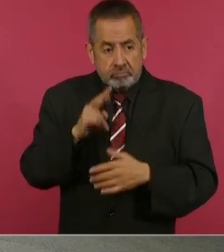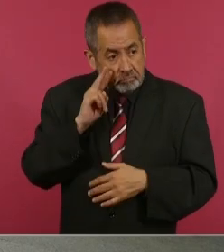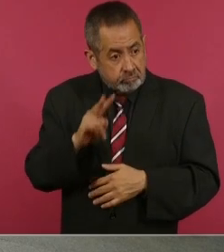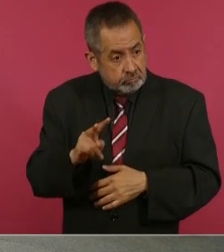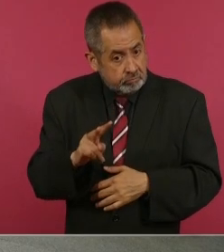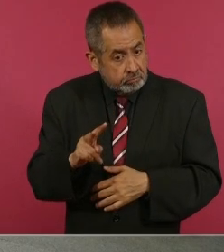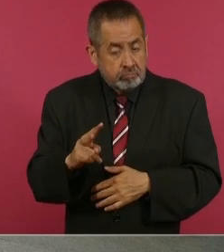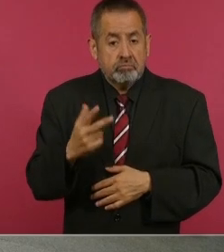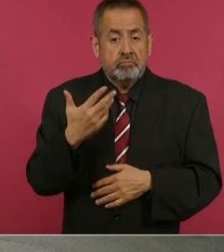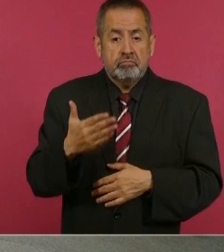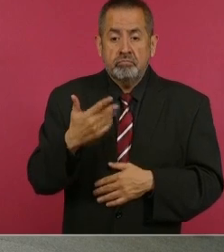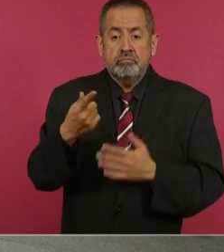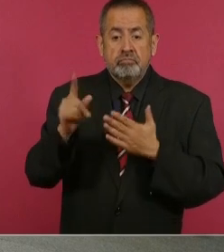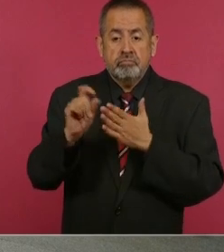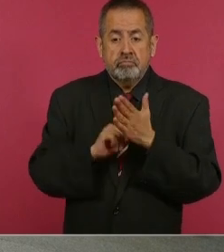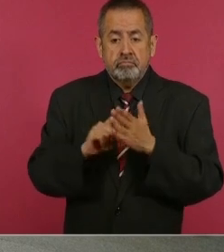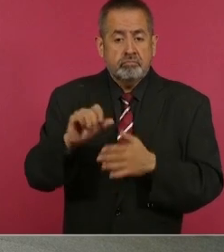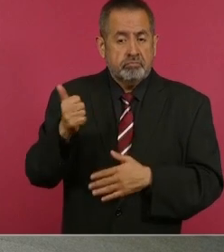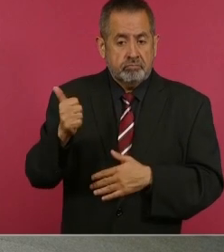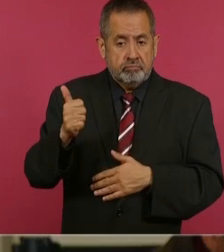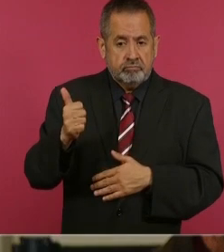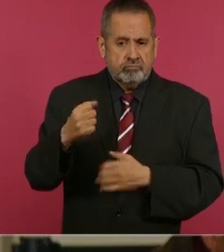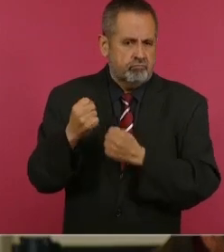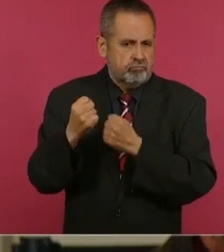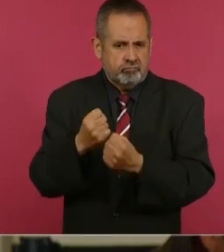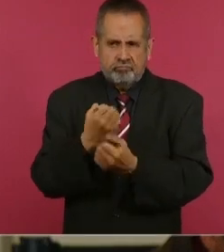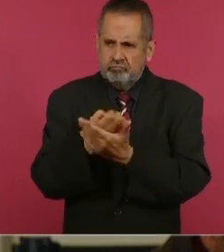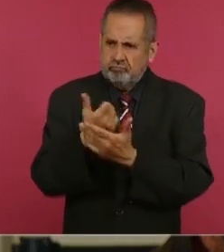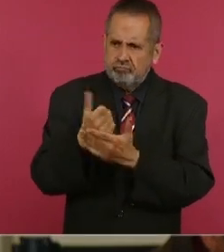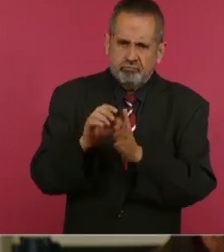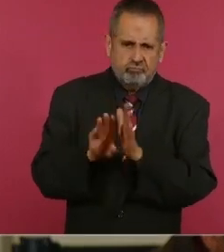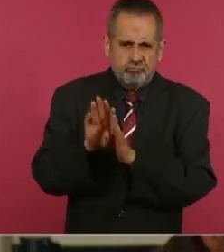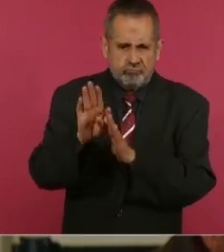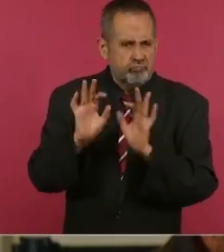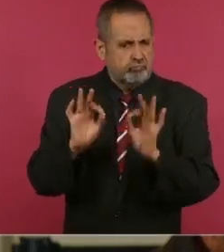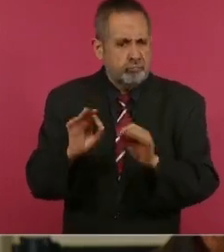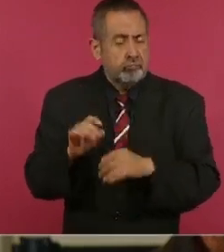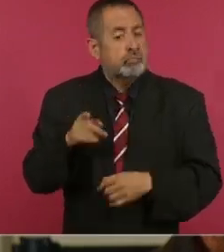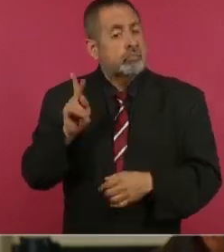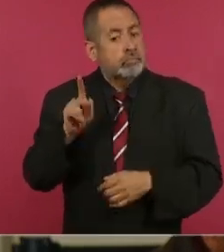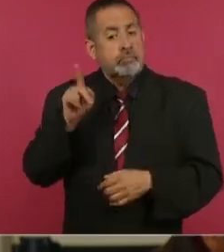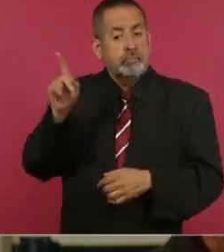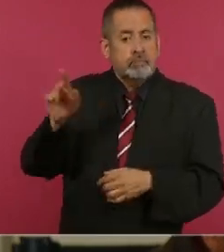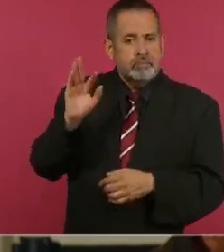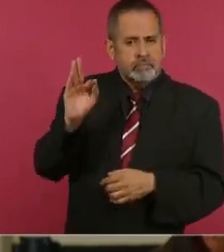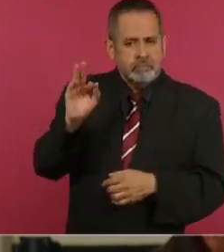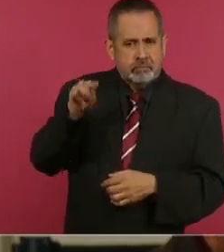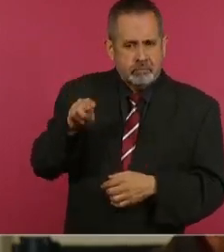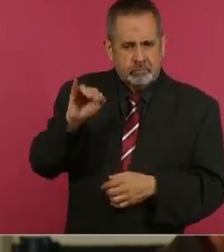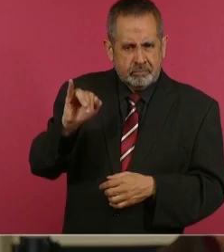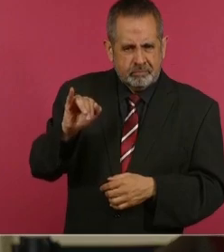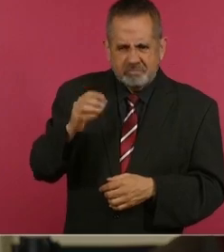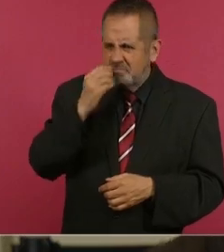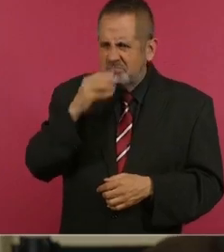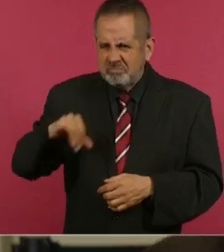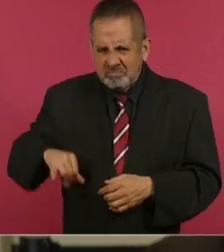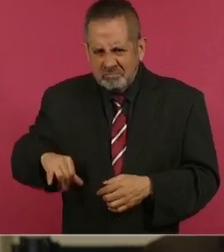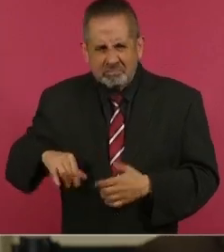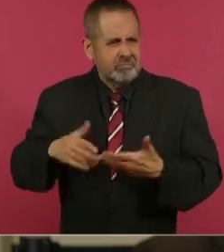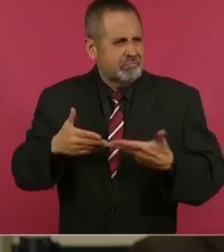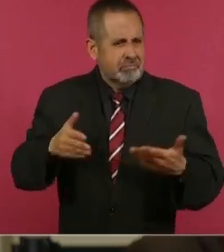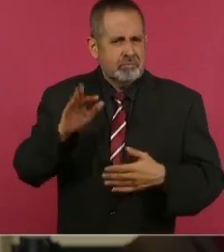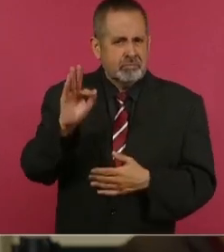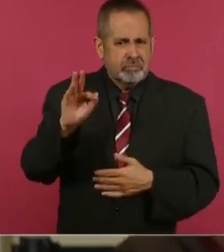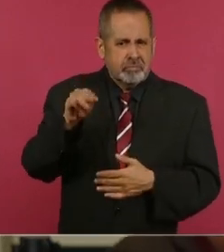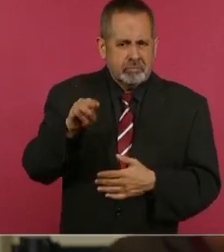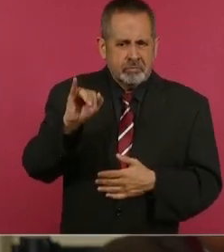crecimiento relacionado al mes de agosto, ¿no? Sigue nuestra economía fuerte, pero el Fondo Monetario Internacional, fíjese qué interesante, ¿no?, que sea ahora el Fondo